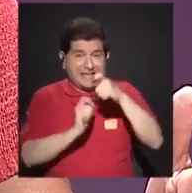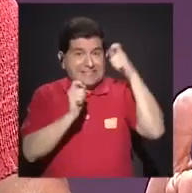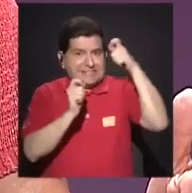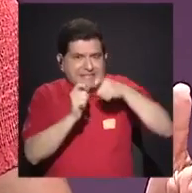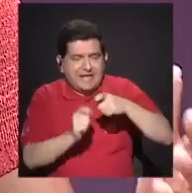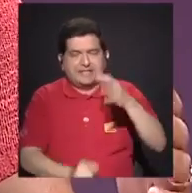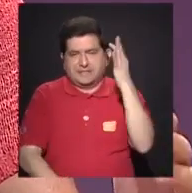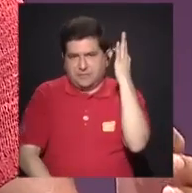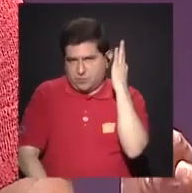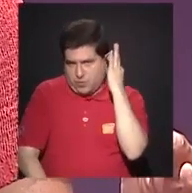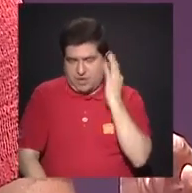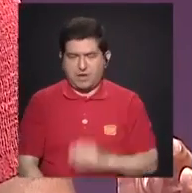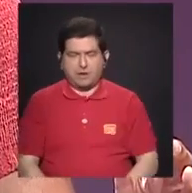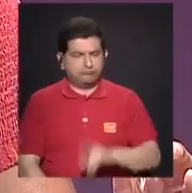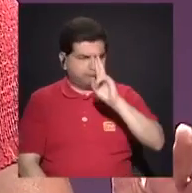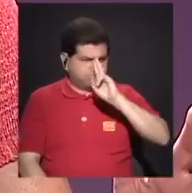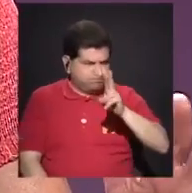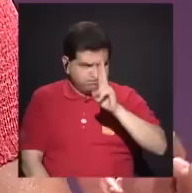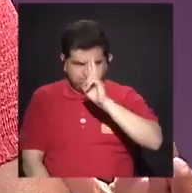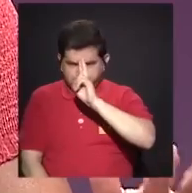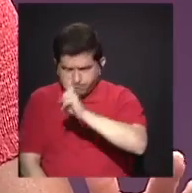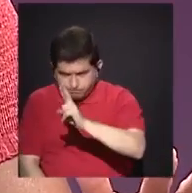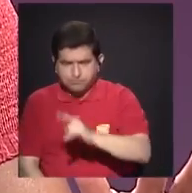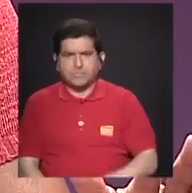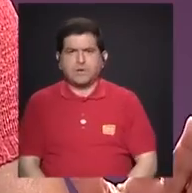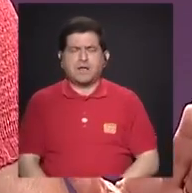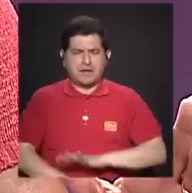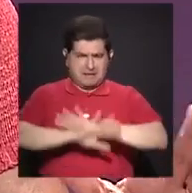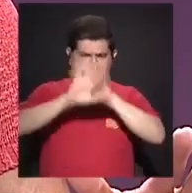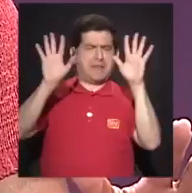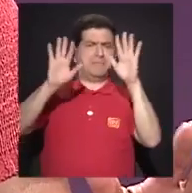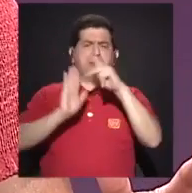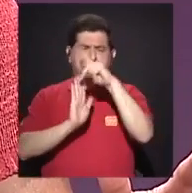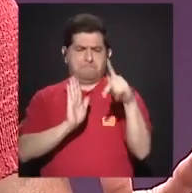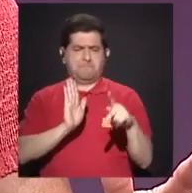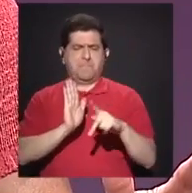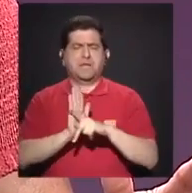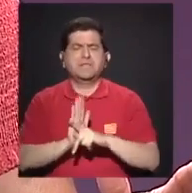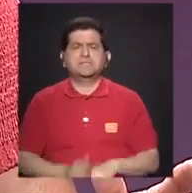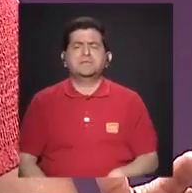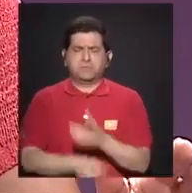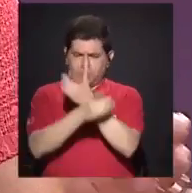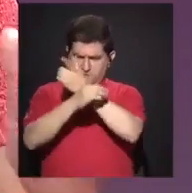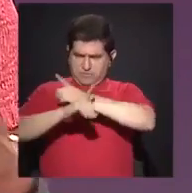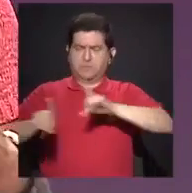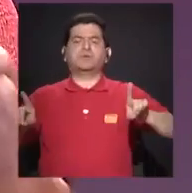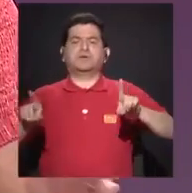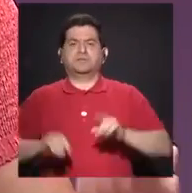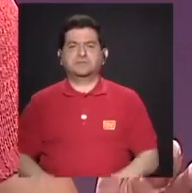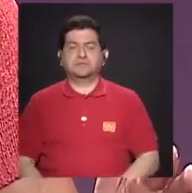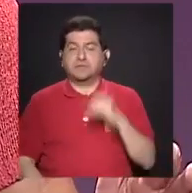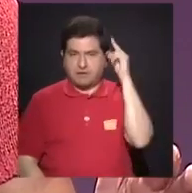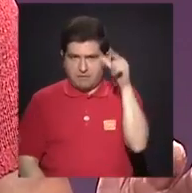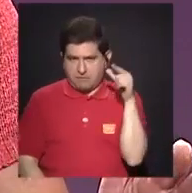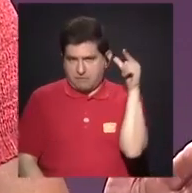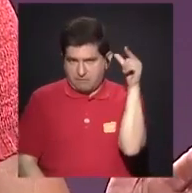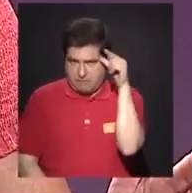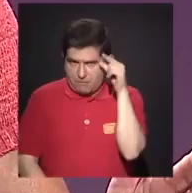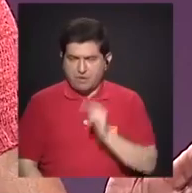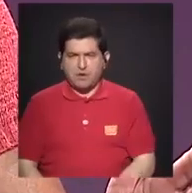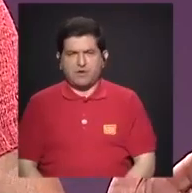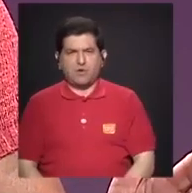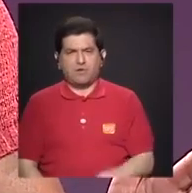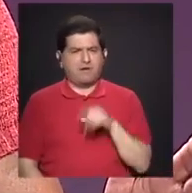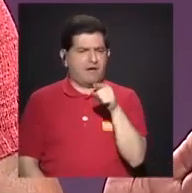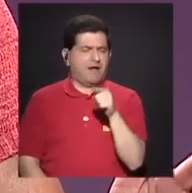a las mujeres y que respeta de manera clara los principios democráticos y que, por supuesto, ha